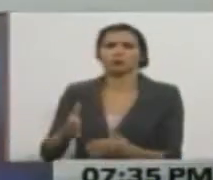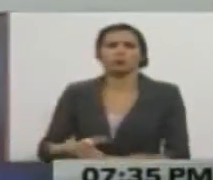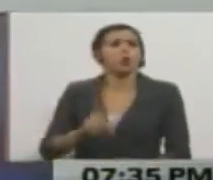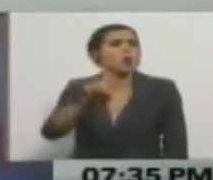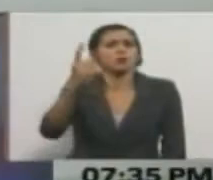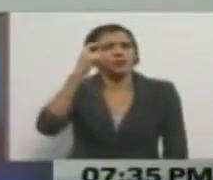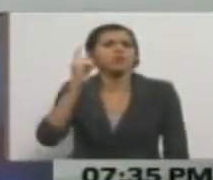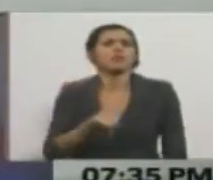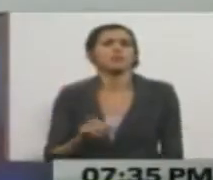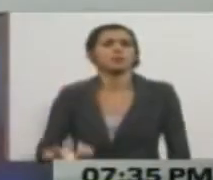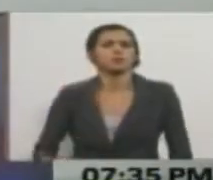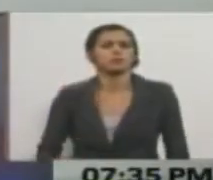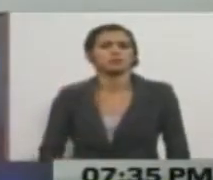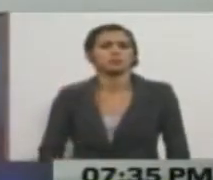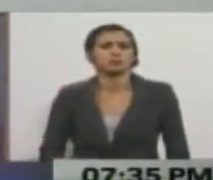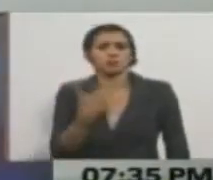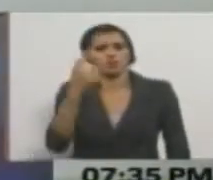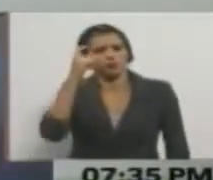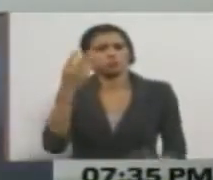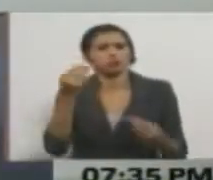día.